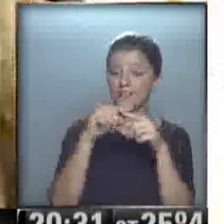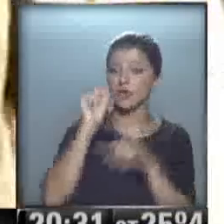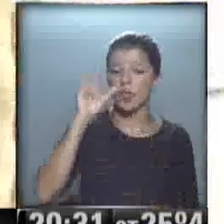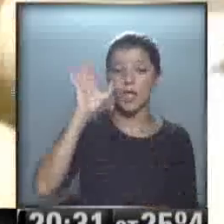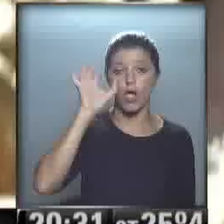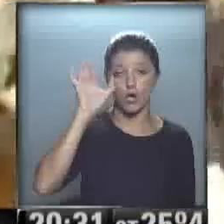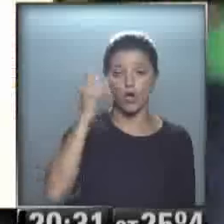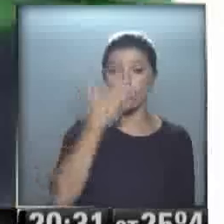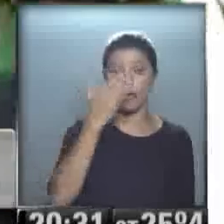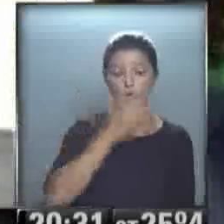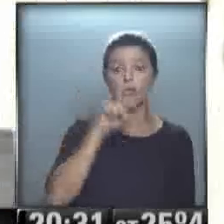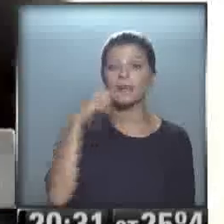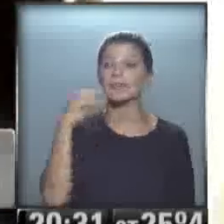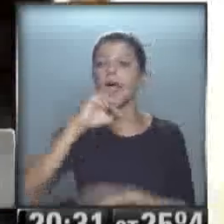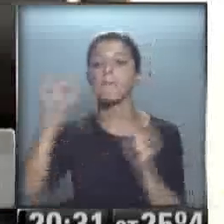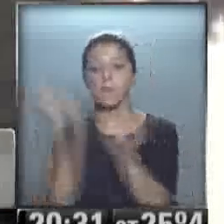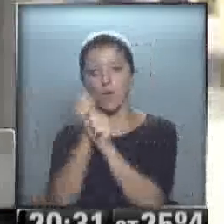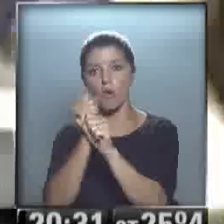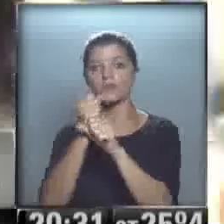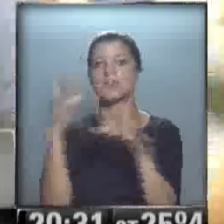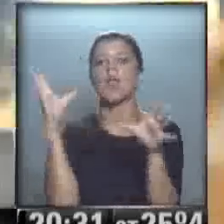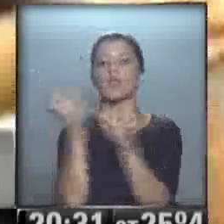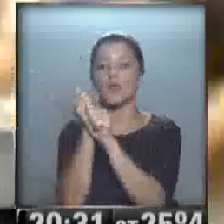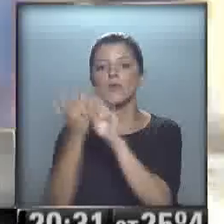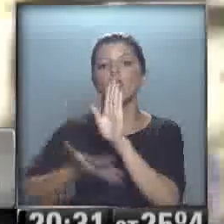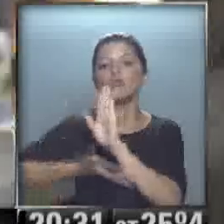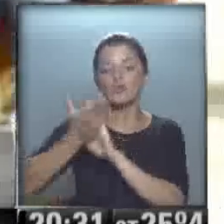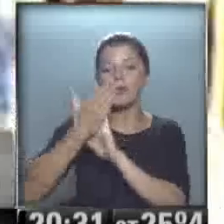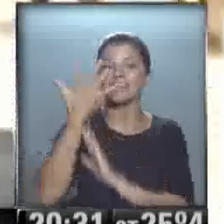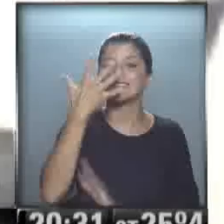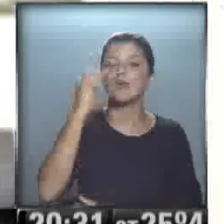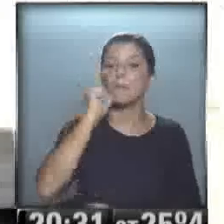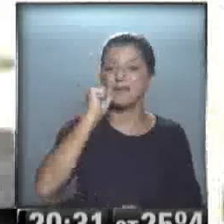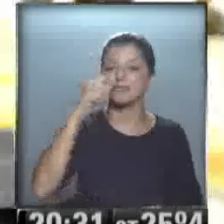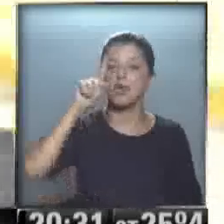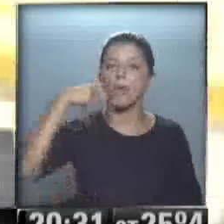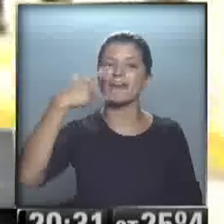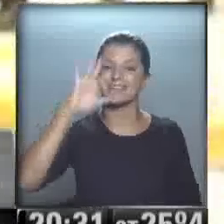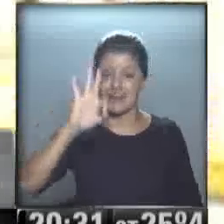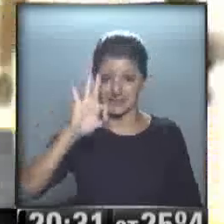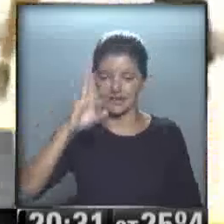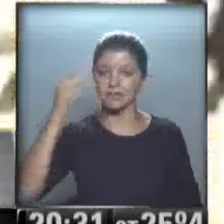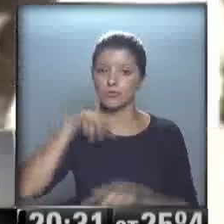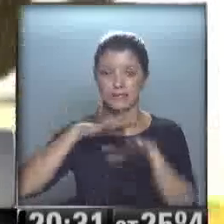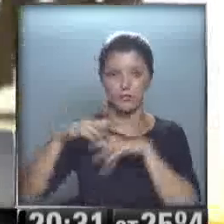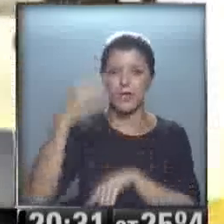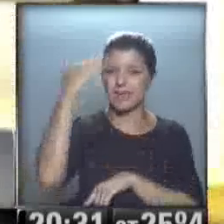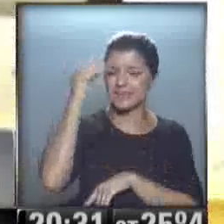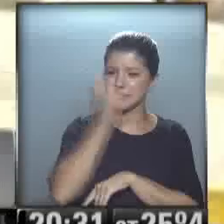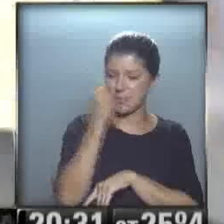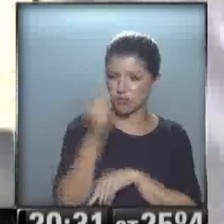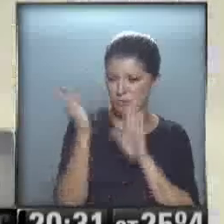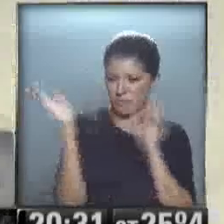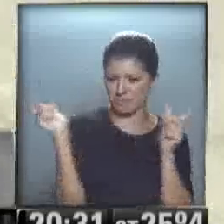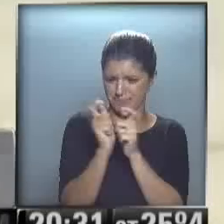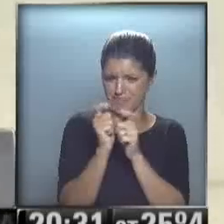logró aprobar la suma del boleto de transporte urbano en 5 pesos 30 centavos en una sesión que duró menos de 15 minutos.